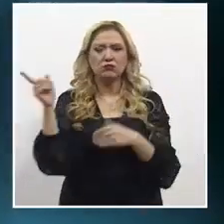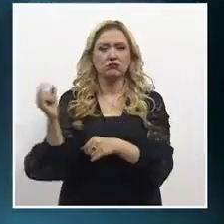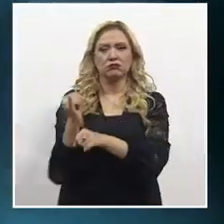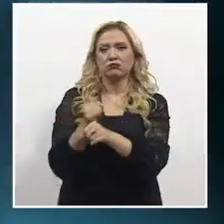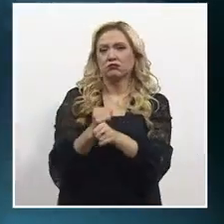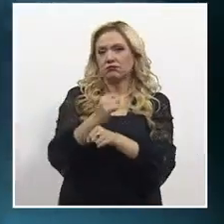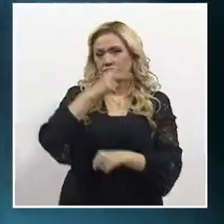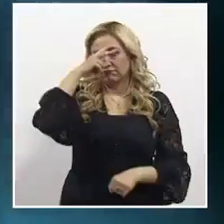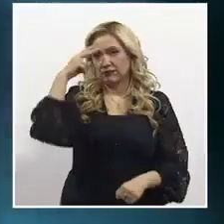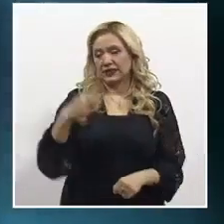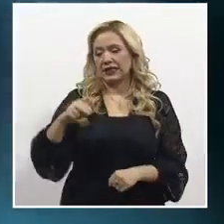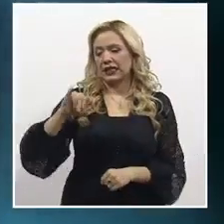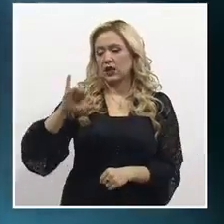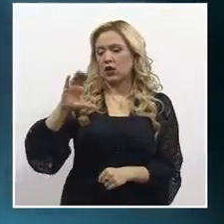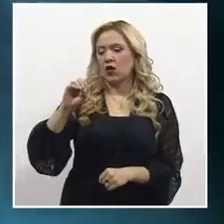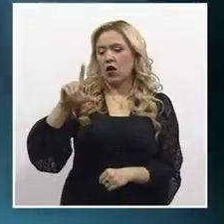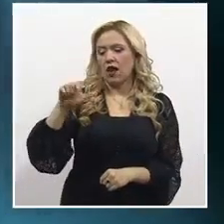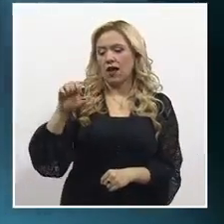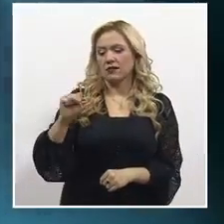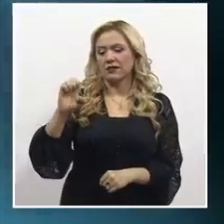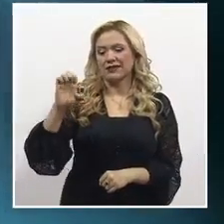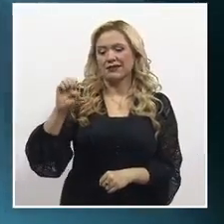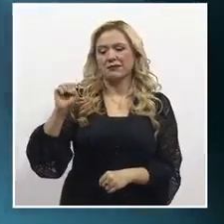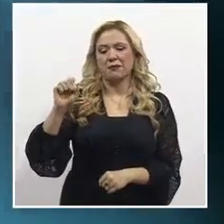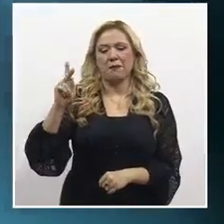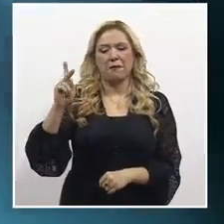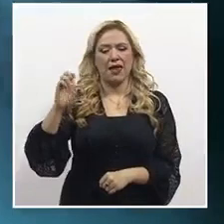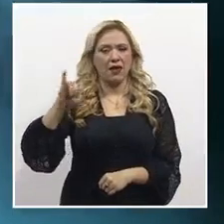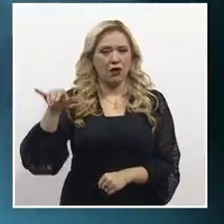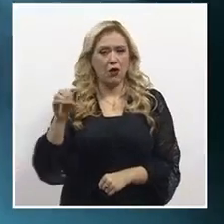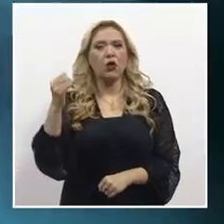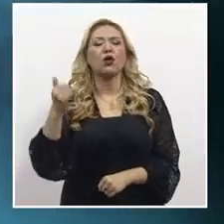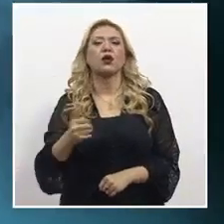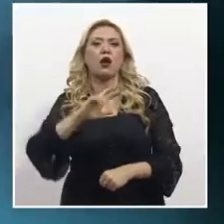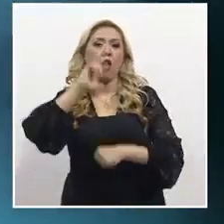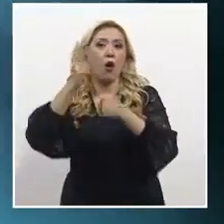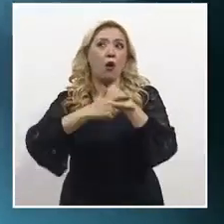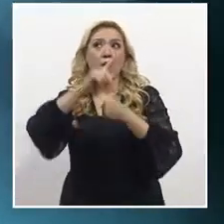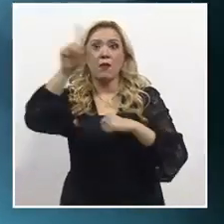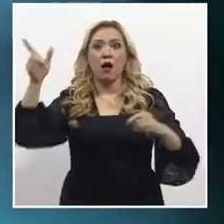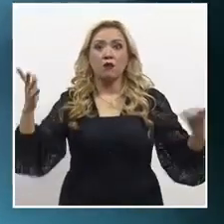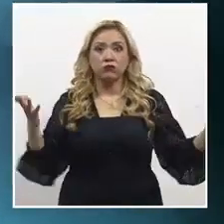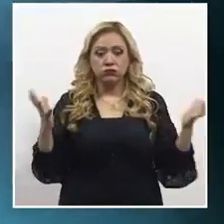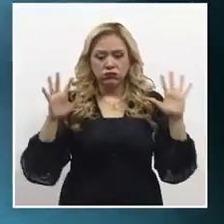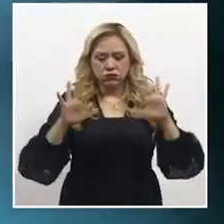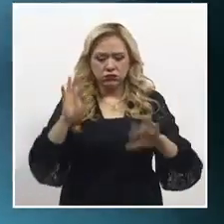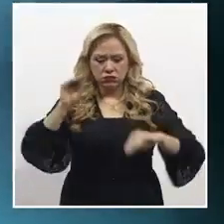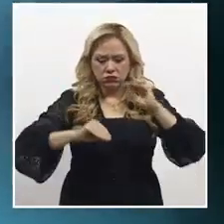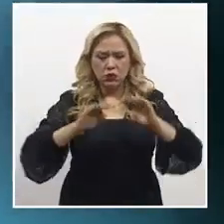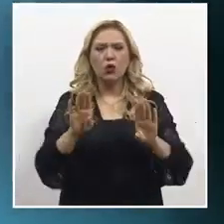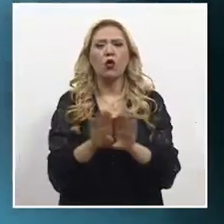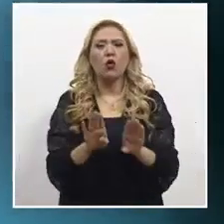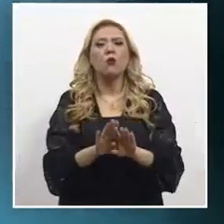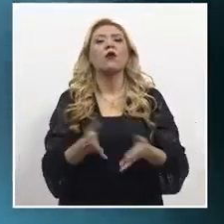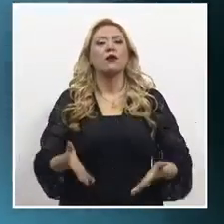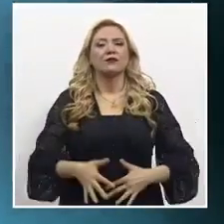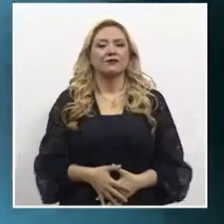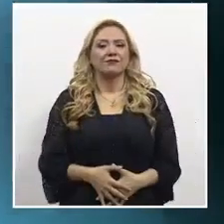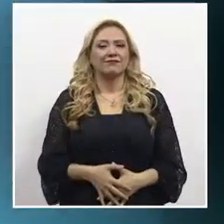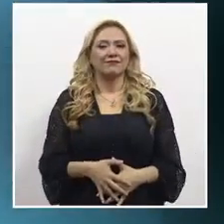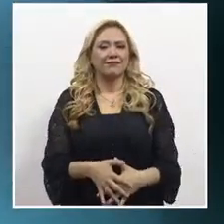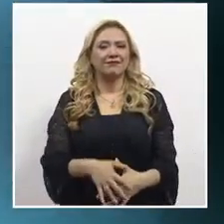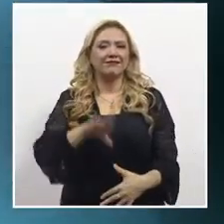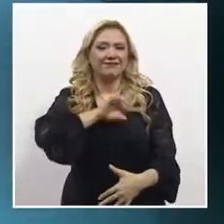investigador mexicano Nicolás Espejo Jaksic, que junto con especialistas europeos desarrolla la evolución de la reproducción asistida como